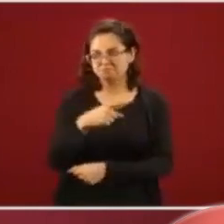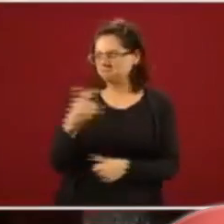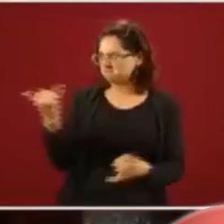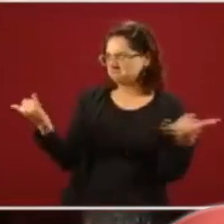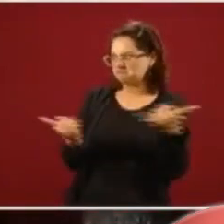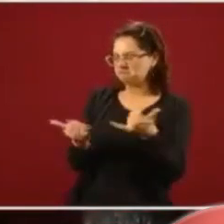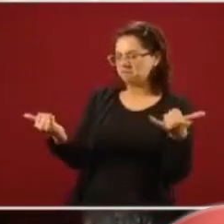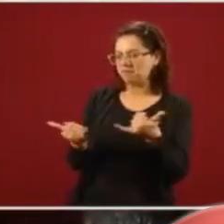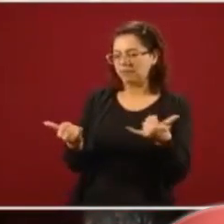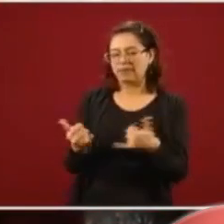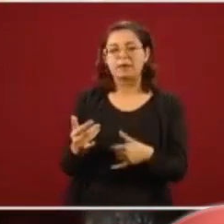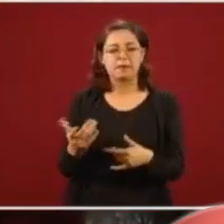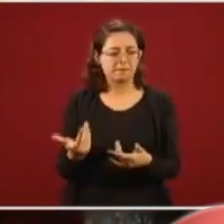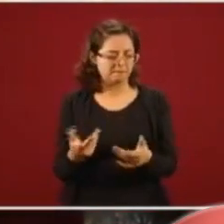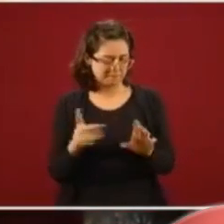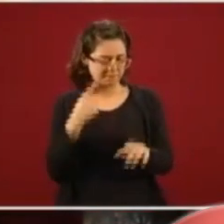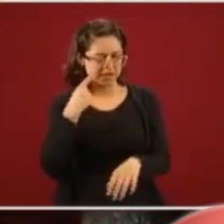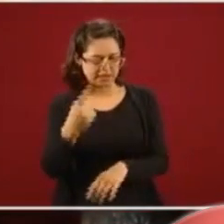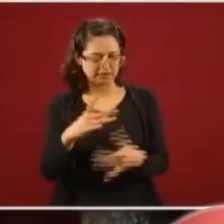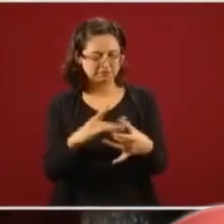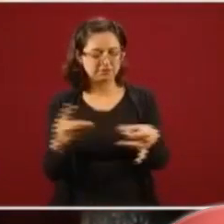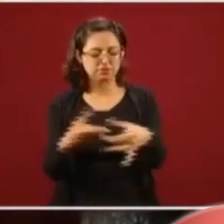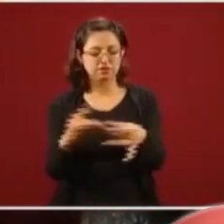lo que hacen? A ver,